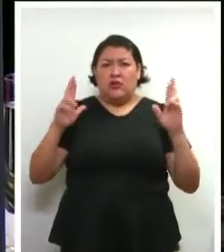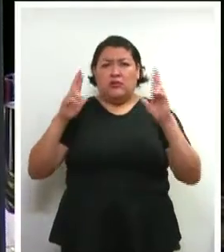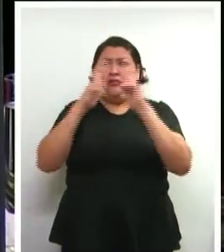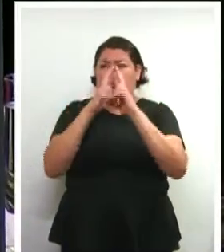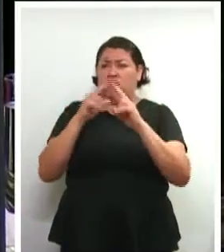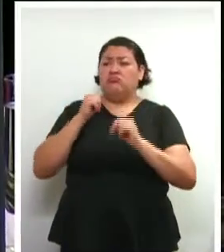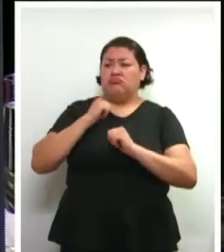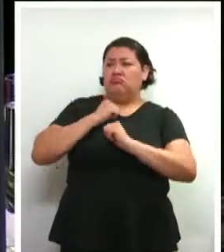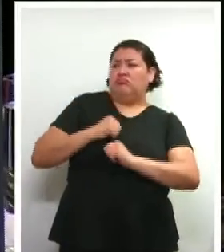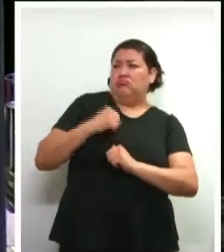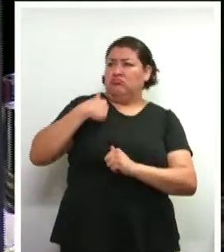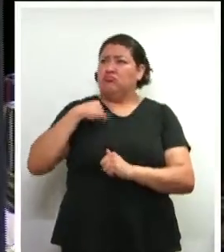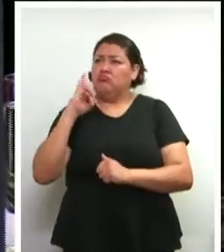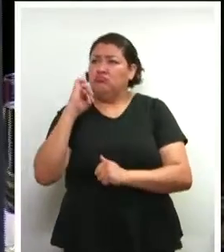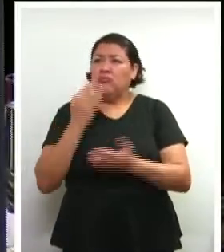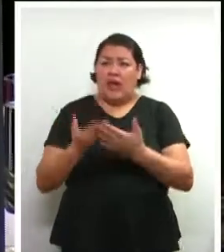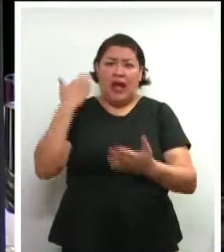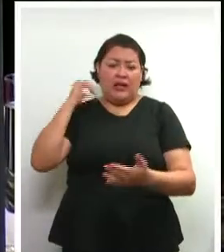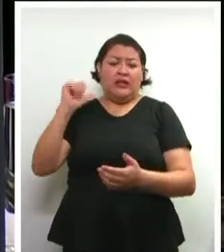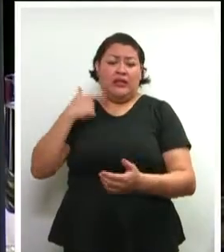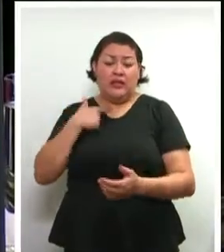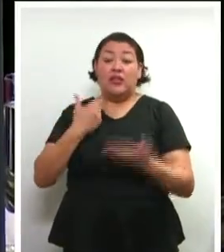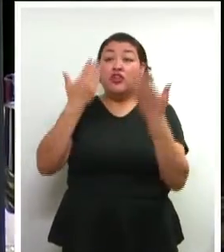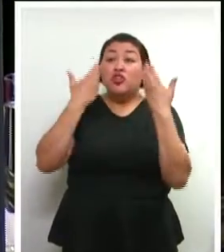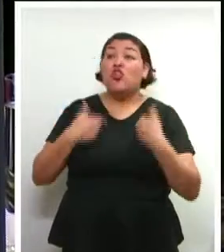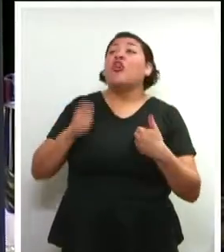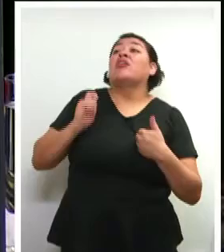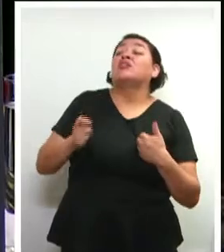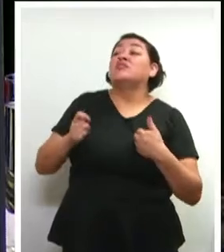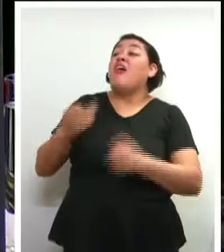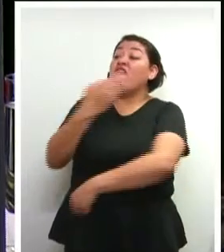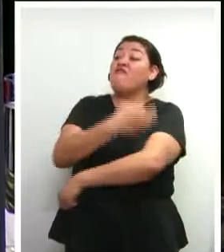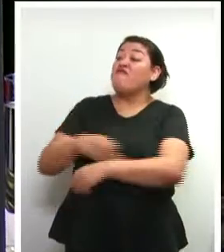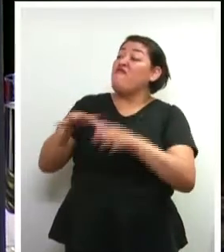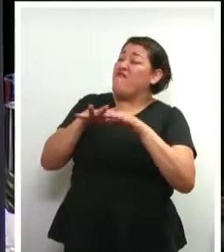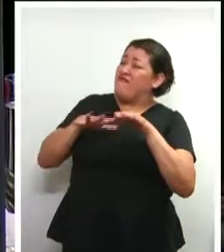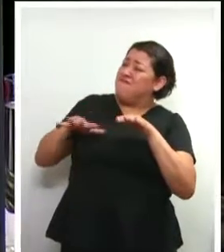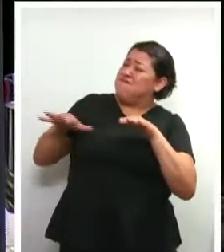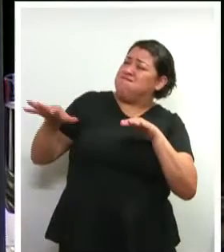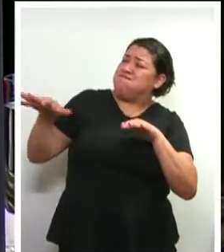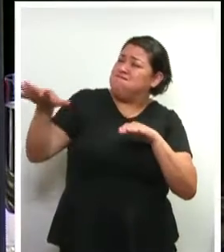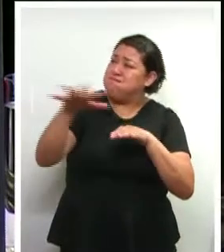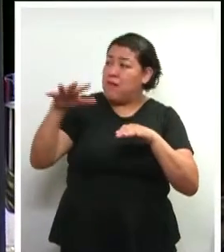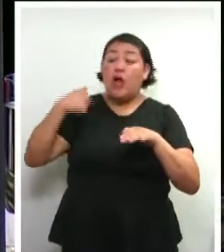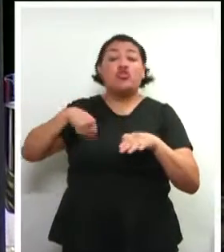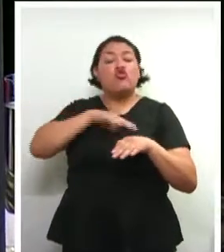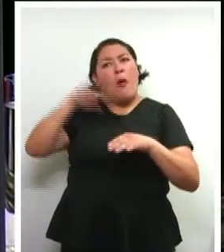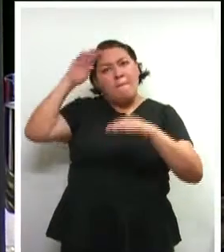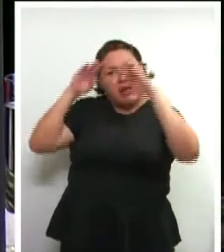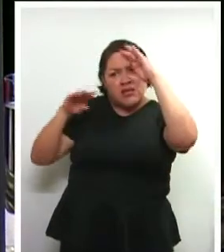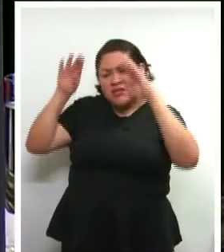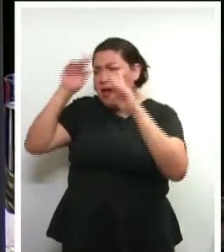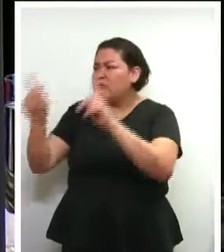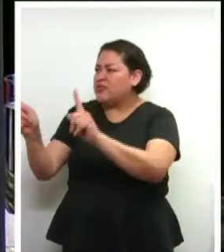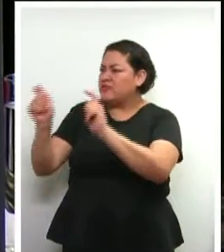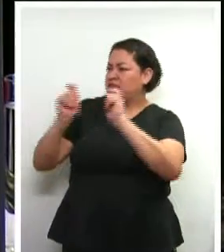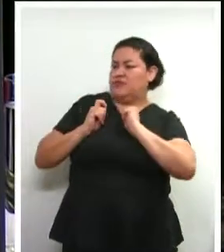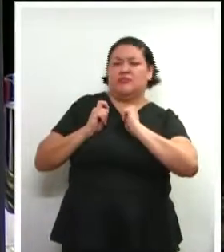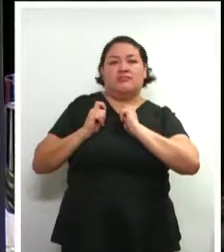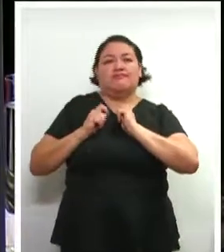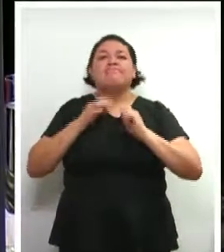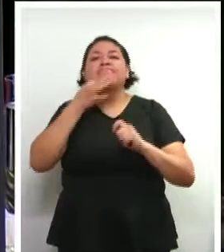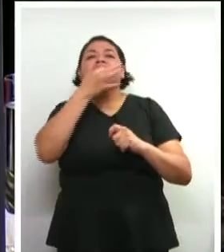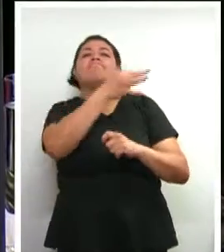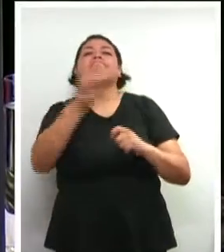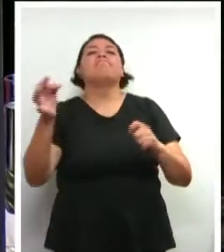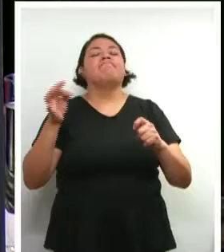quiero terminar diciendo que soy la voz de miles de familias que creemos lo mismo y que hoy represento y que hemos